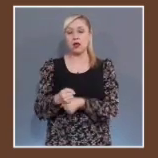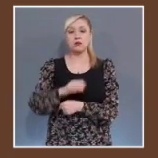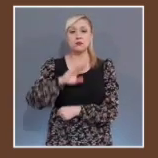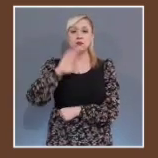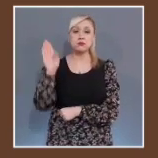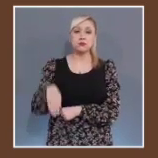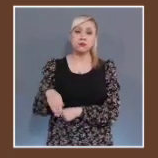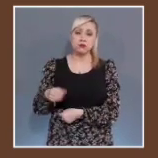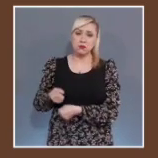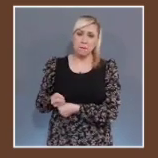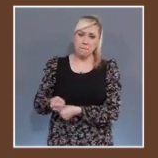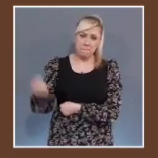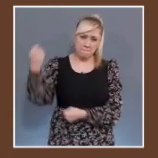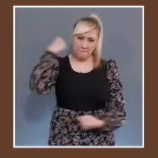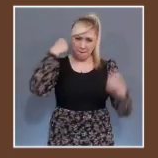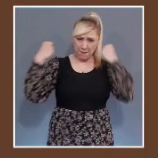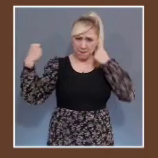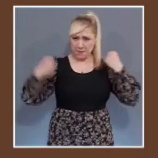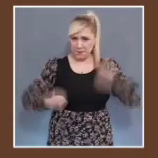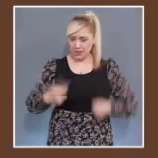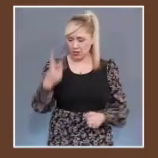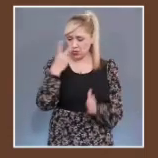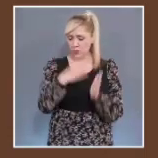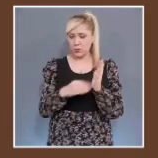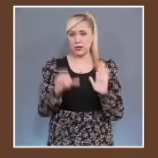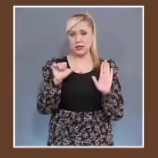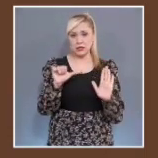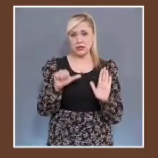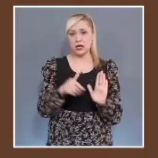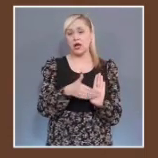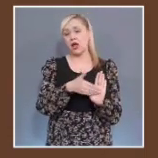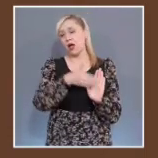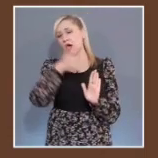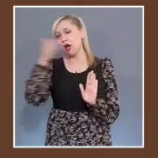entre 2016 y junio de 2021.